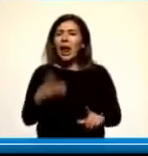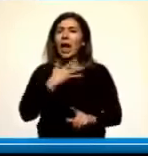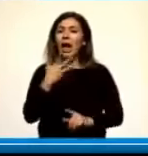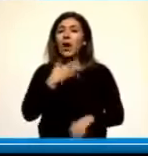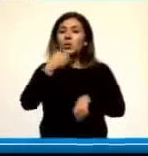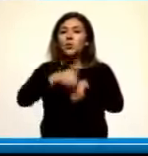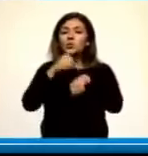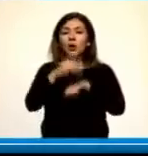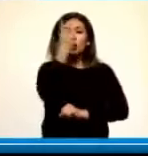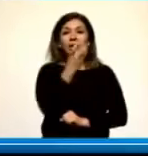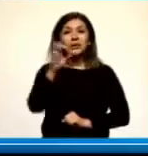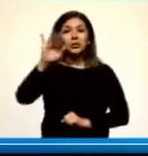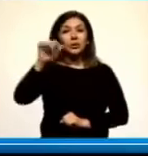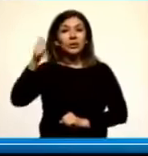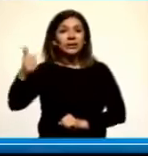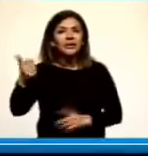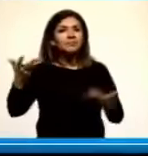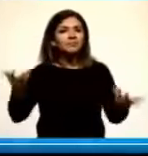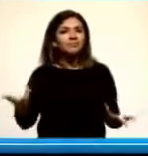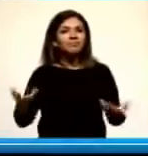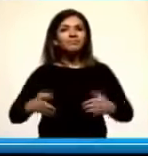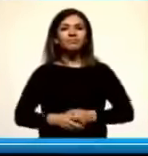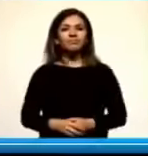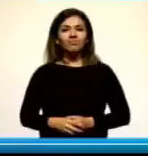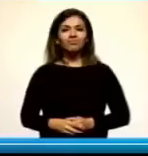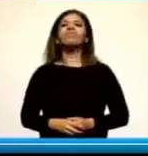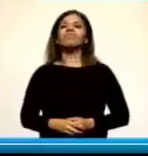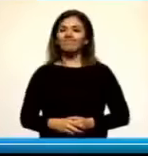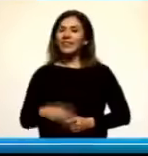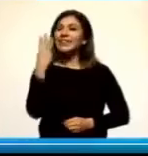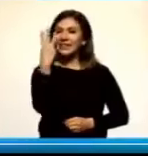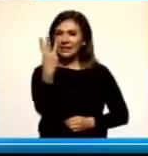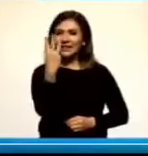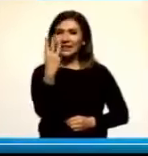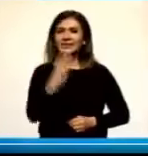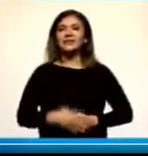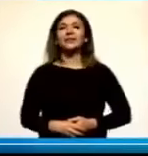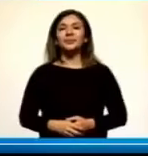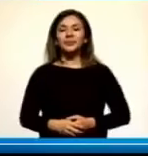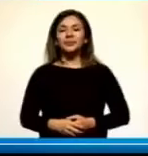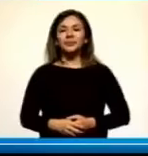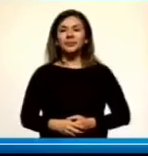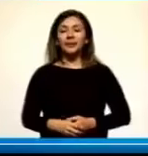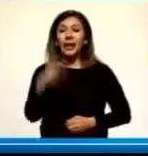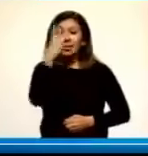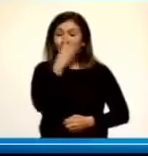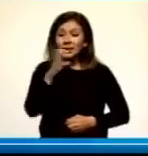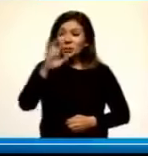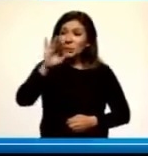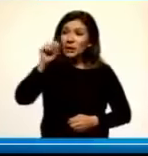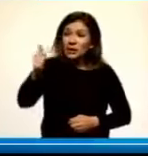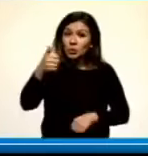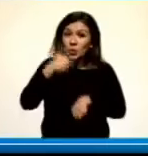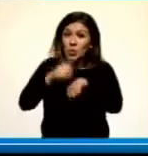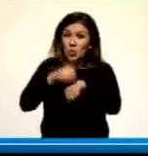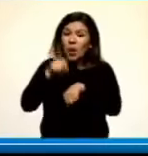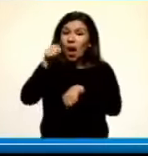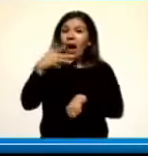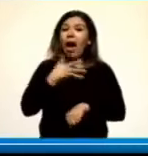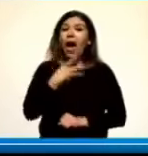356? 3. entre 156 hay